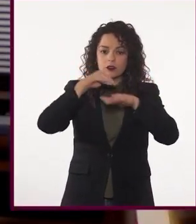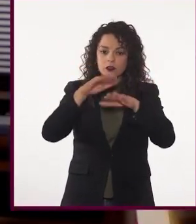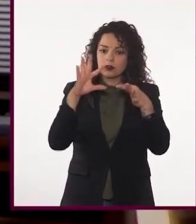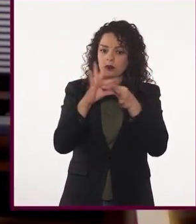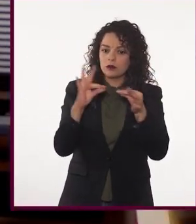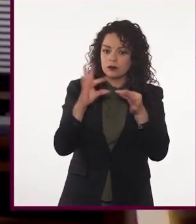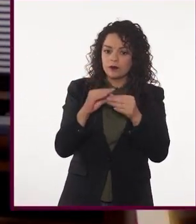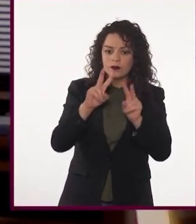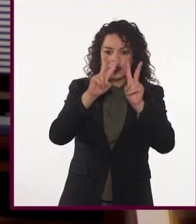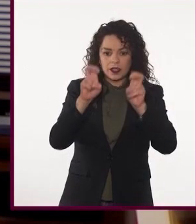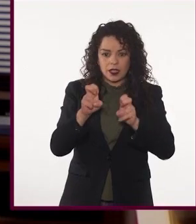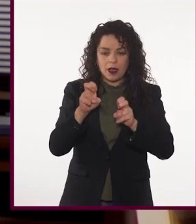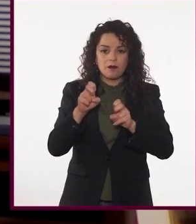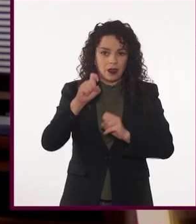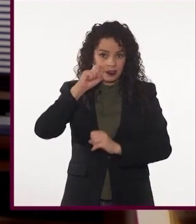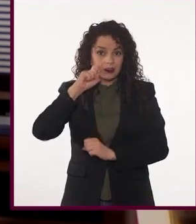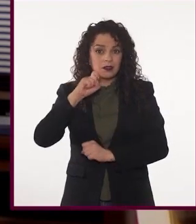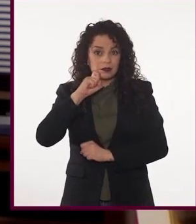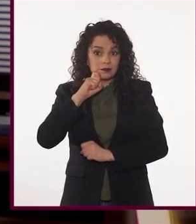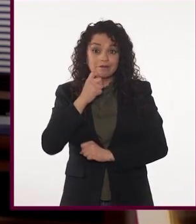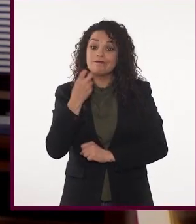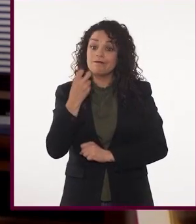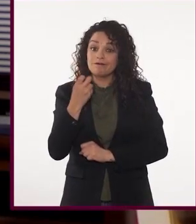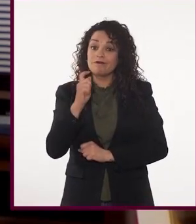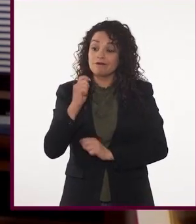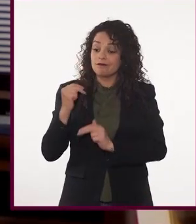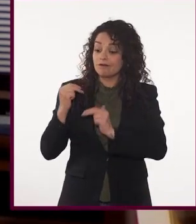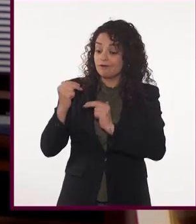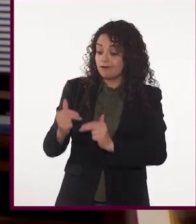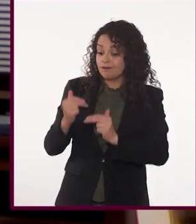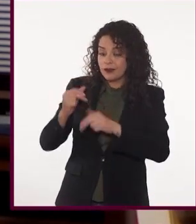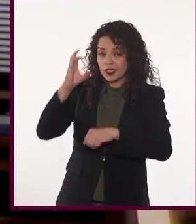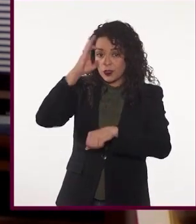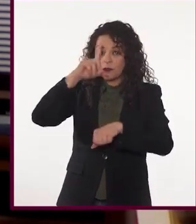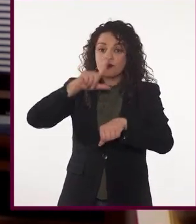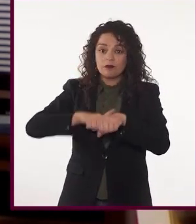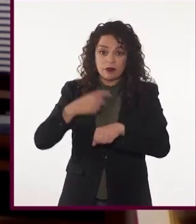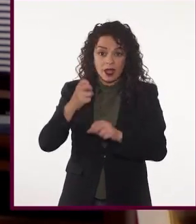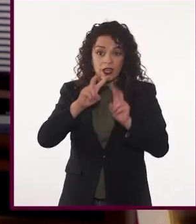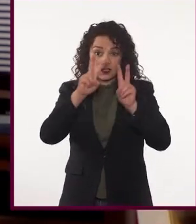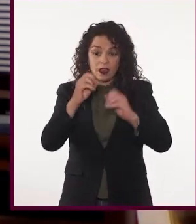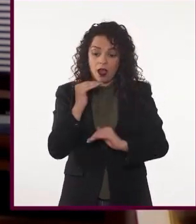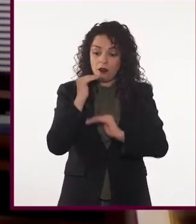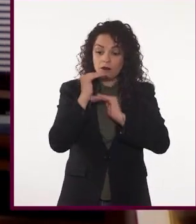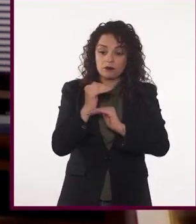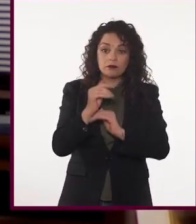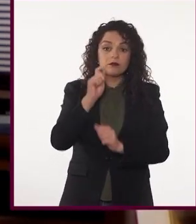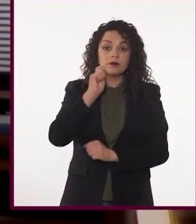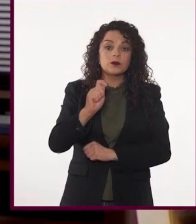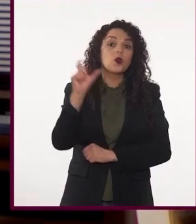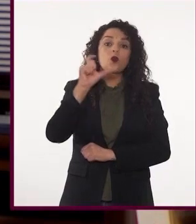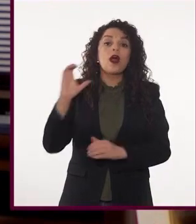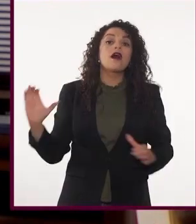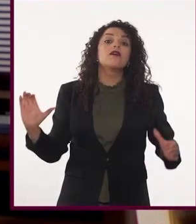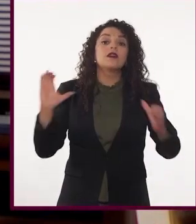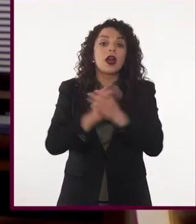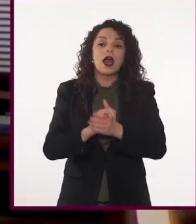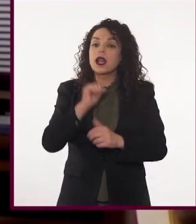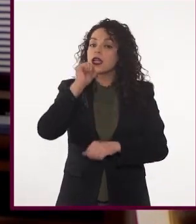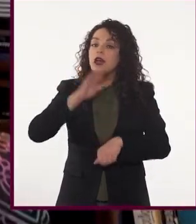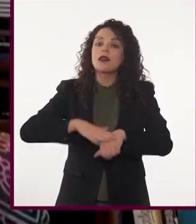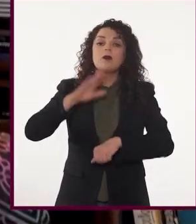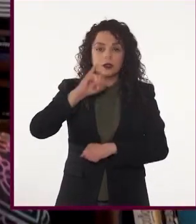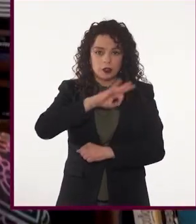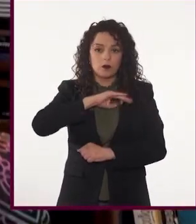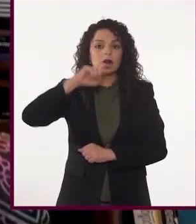hablar abiertamente de la sexualidad también son parte de una herencia cultural donde el tema se limitaba a la vida